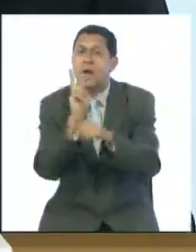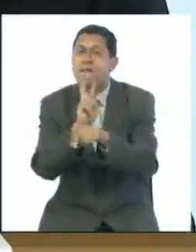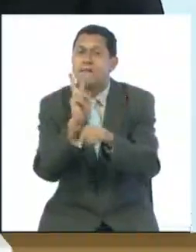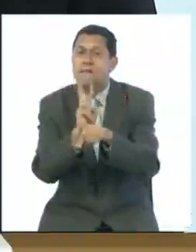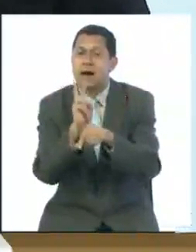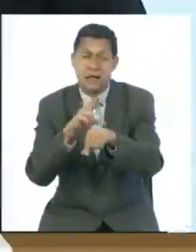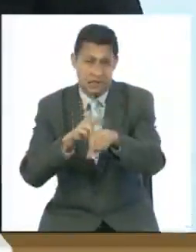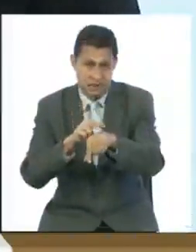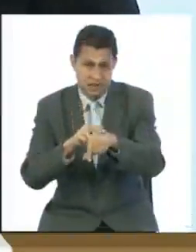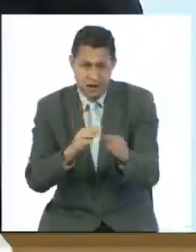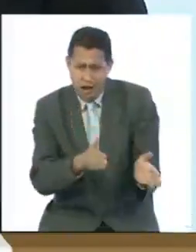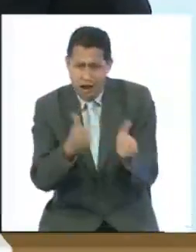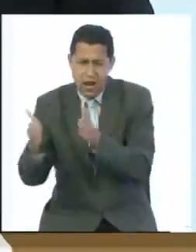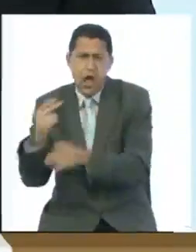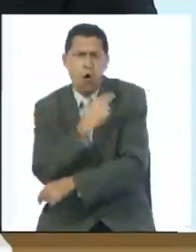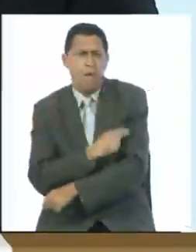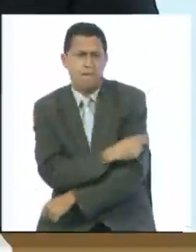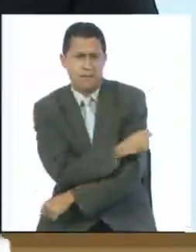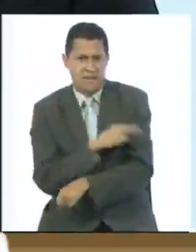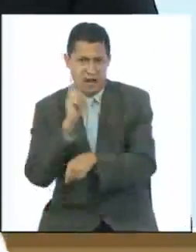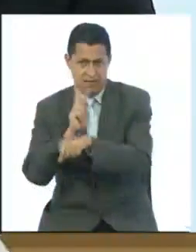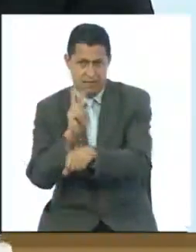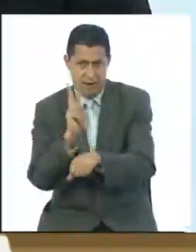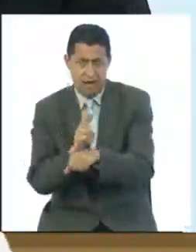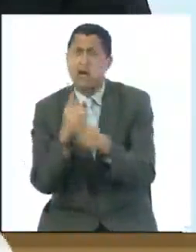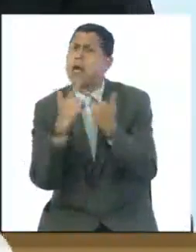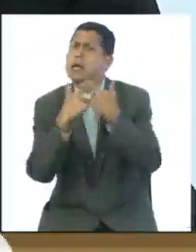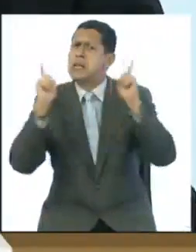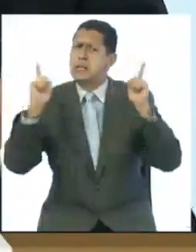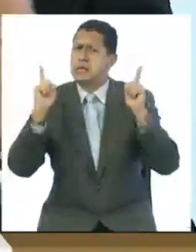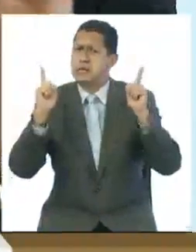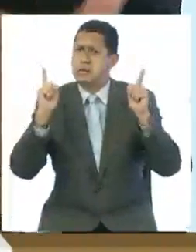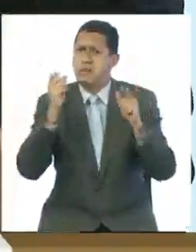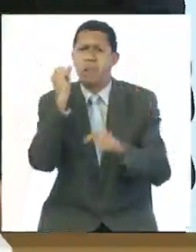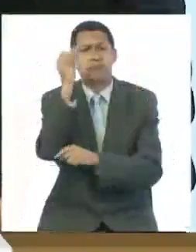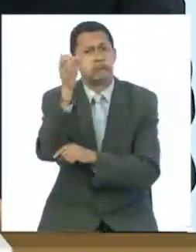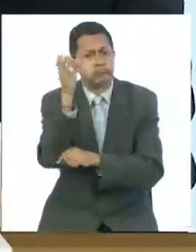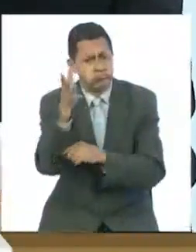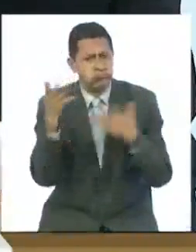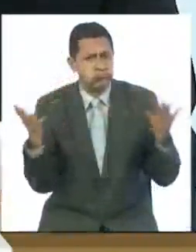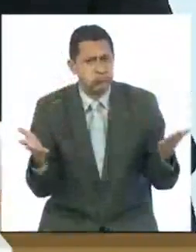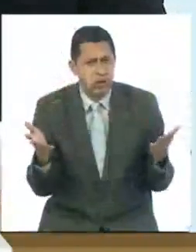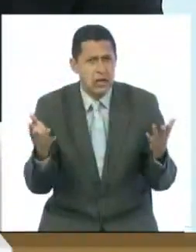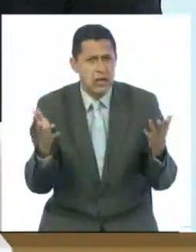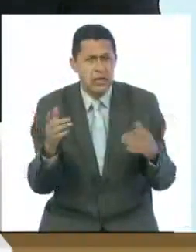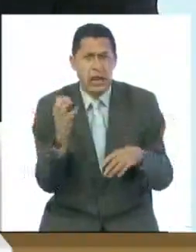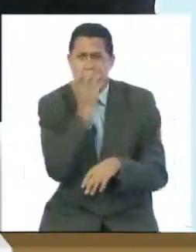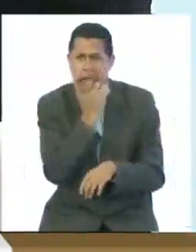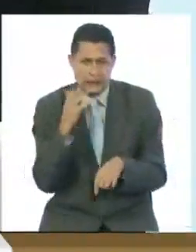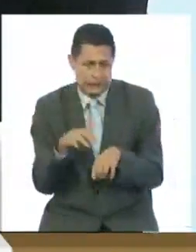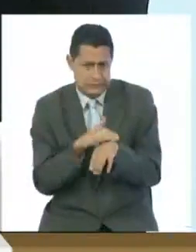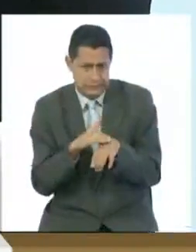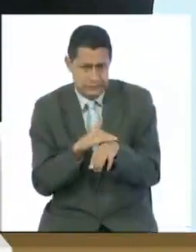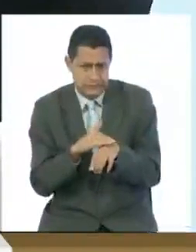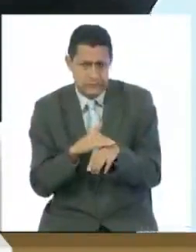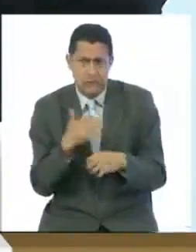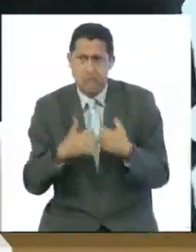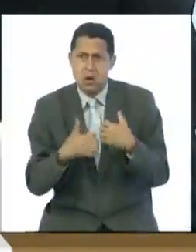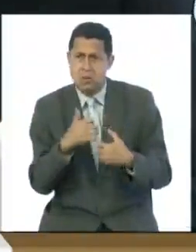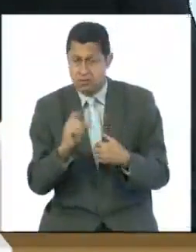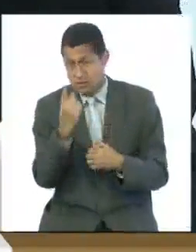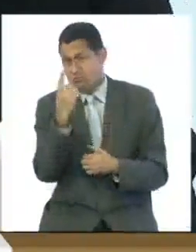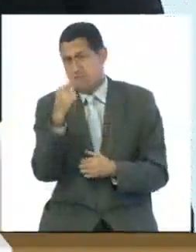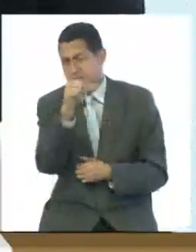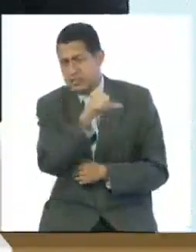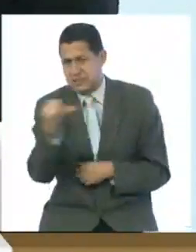medicina al lado del hospital vargas es una actividad libre para vamos a hablar tanto de matemáticas atópicas como un estímulo deficiencias primarias porque